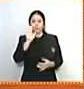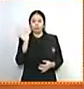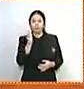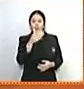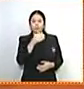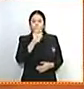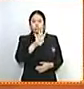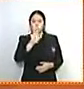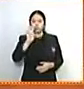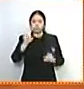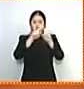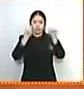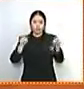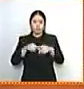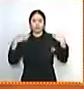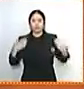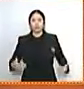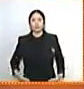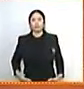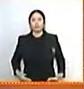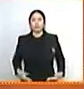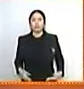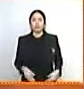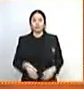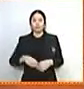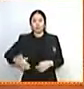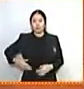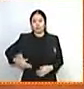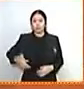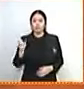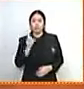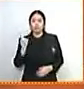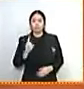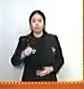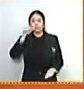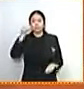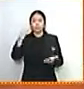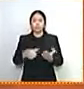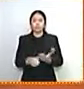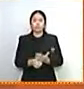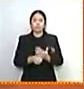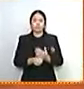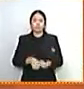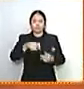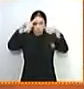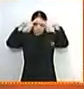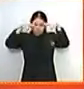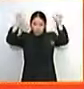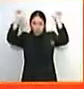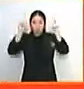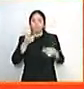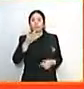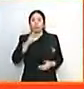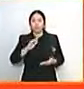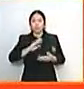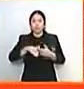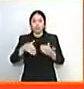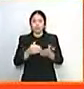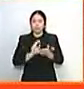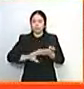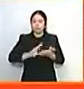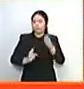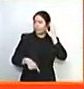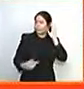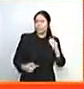47. En el cuadro del cuerpo lo podemos encontrar en la costilla derecha. Su carta astrológica, Capricornio. Mucha suerte para todos aquellos que invirtieron con más